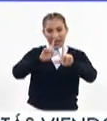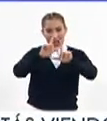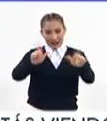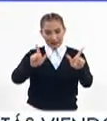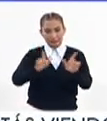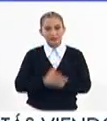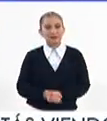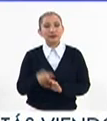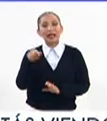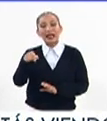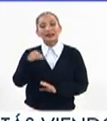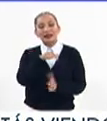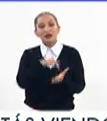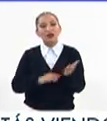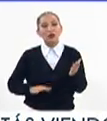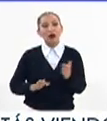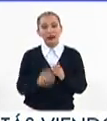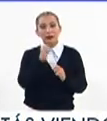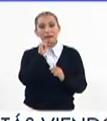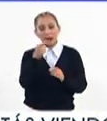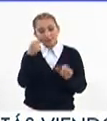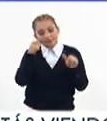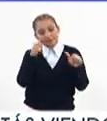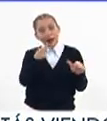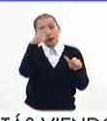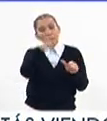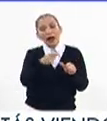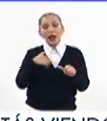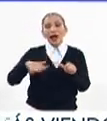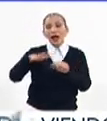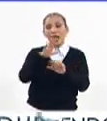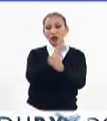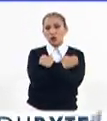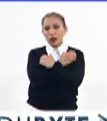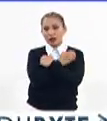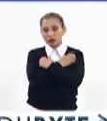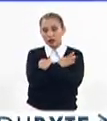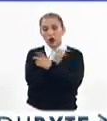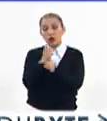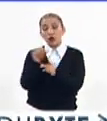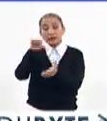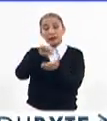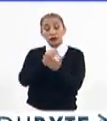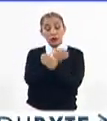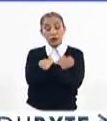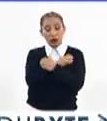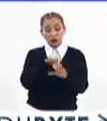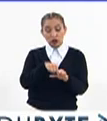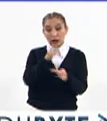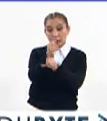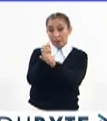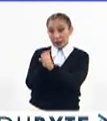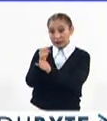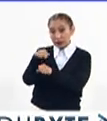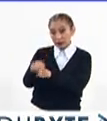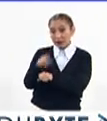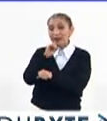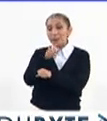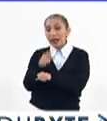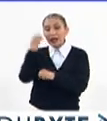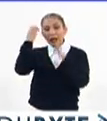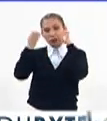estaba completa. Este espacio también se dedicará a atender el entorno educativo, con un centro educativo y de investigación, así